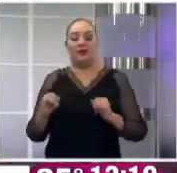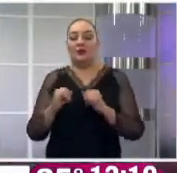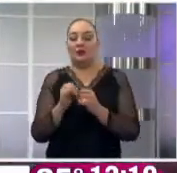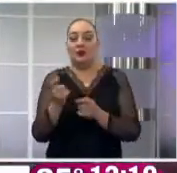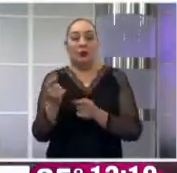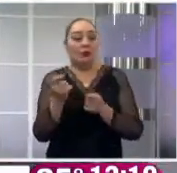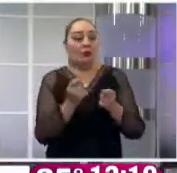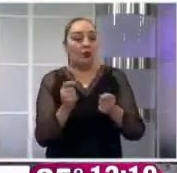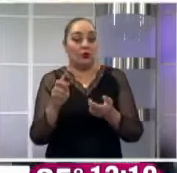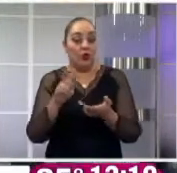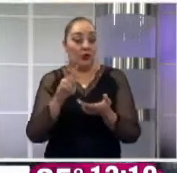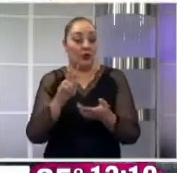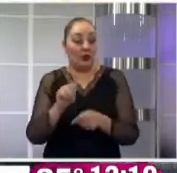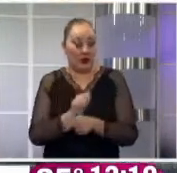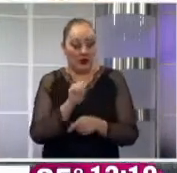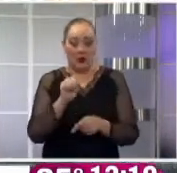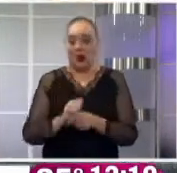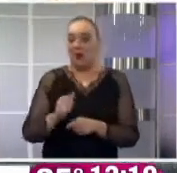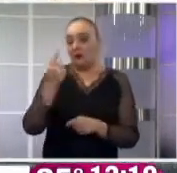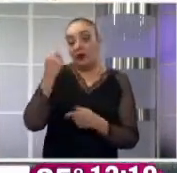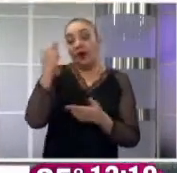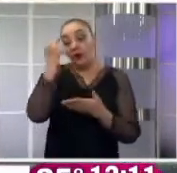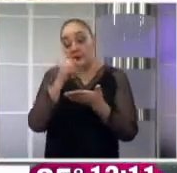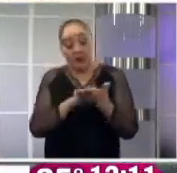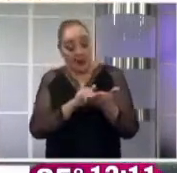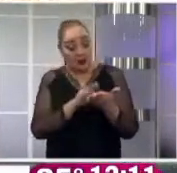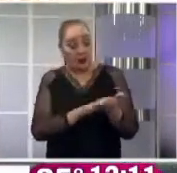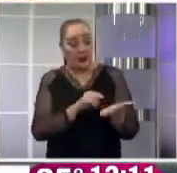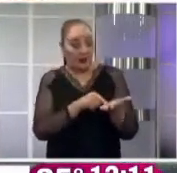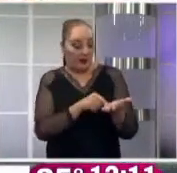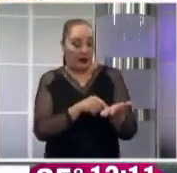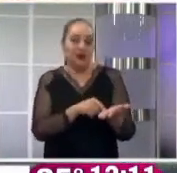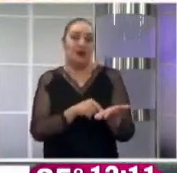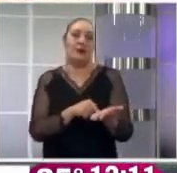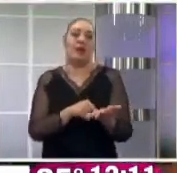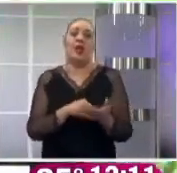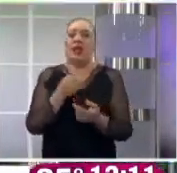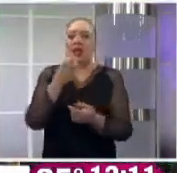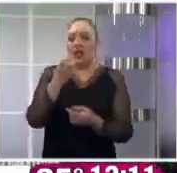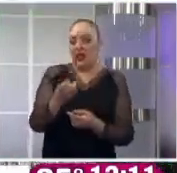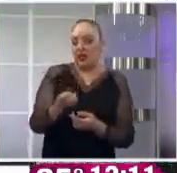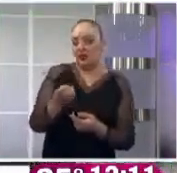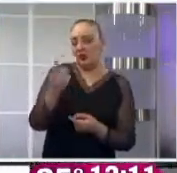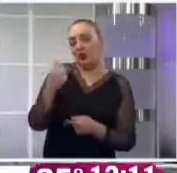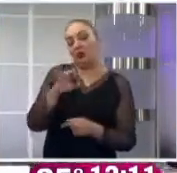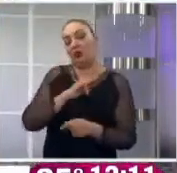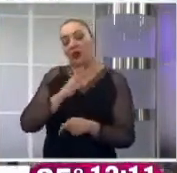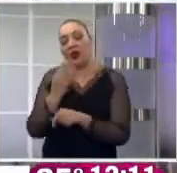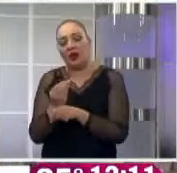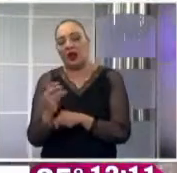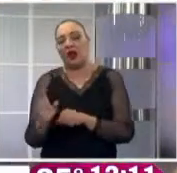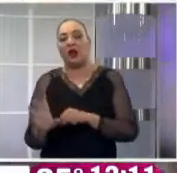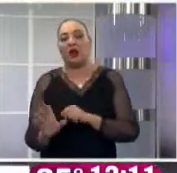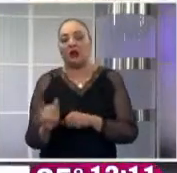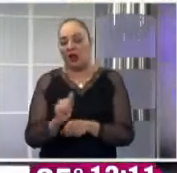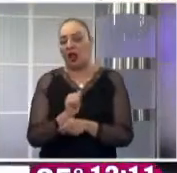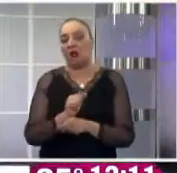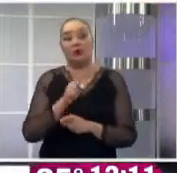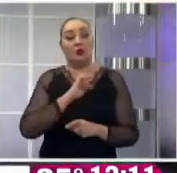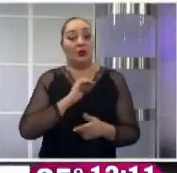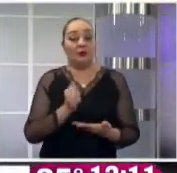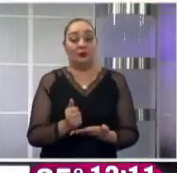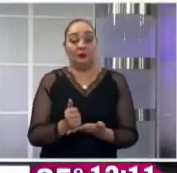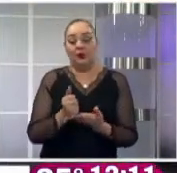documentos explicó rubén zaragoza el proceso de legalizar los autos chocolate dejaría una derrama económica